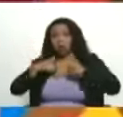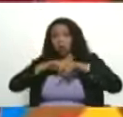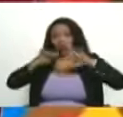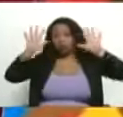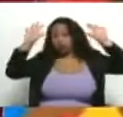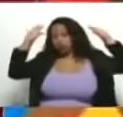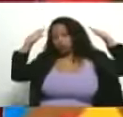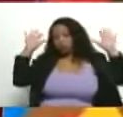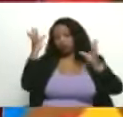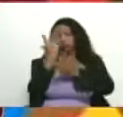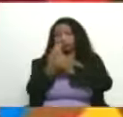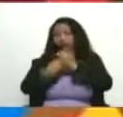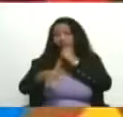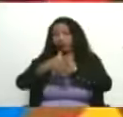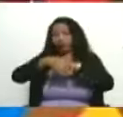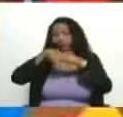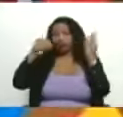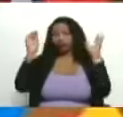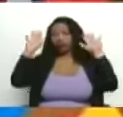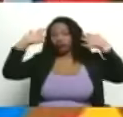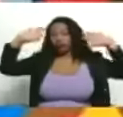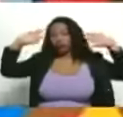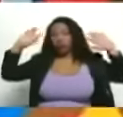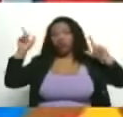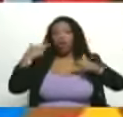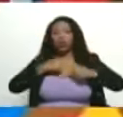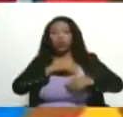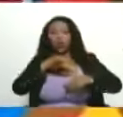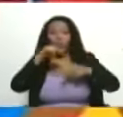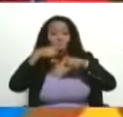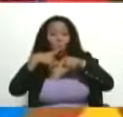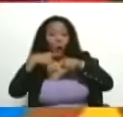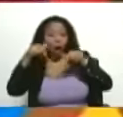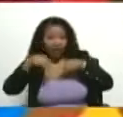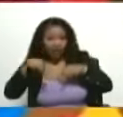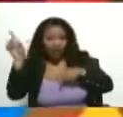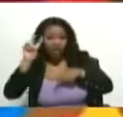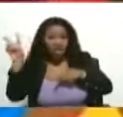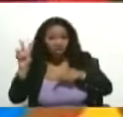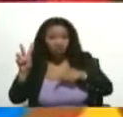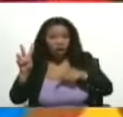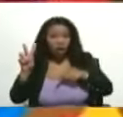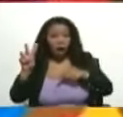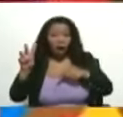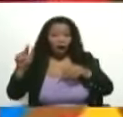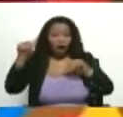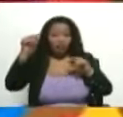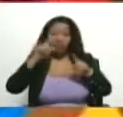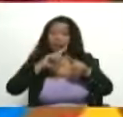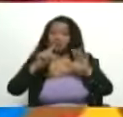y las leyes venezolanas. No hay otra, aquí no manda, no es la constitución de Texas, ¿cómo se llama? O las